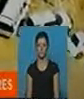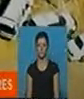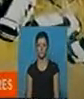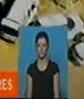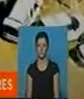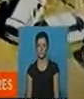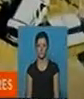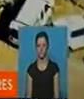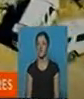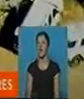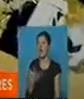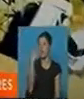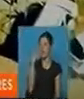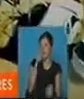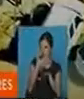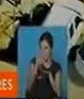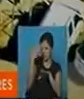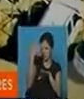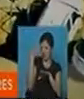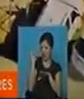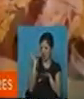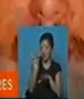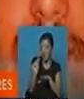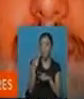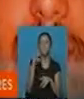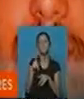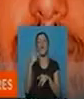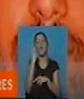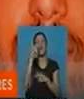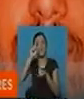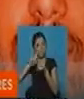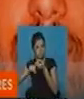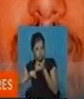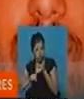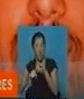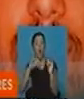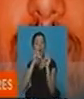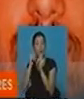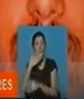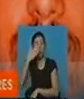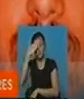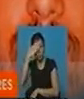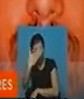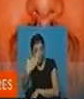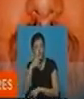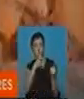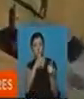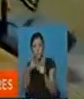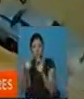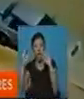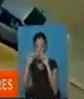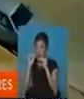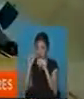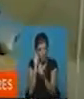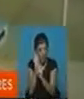El antecedente más similar en suelo estadounidense es el tiroteo perpetrado por una pareja de jóvenes musulmanes que asesinaron a compañeros de